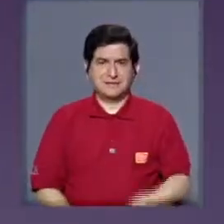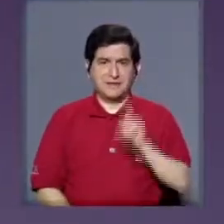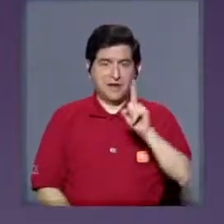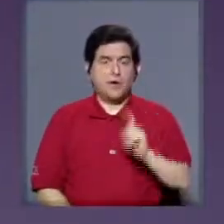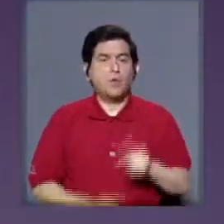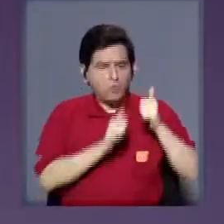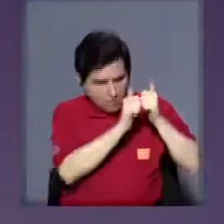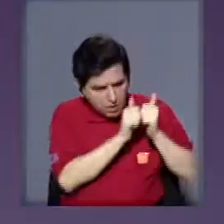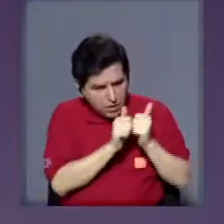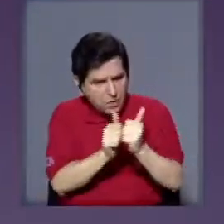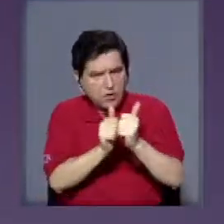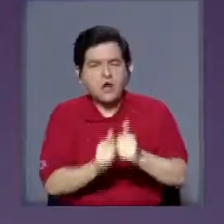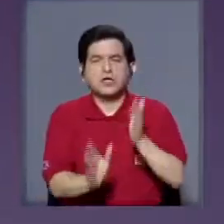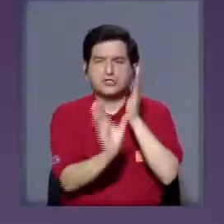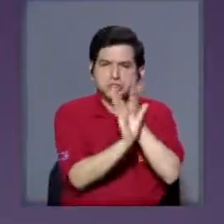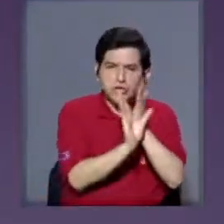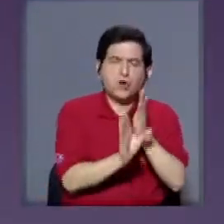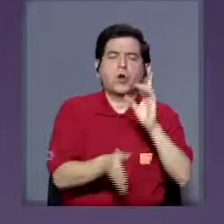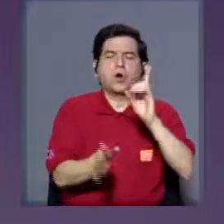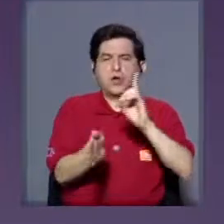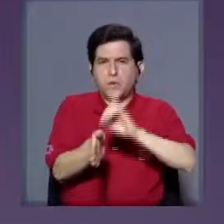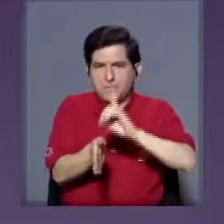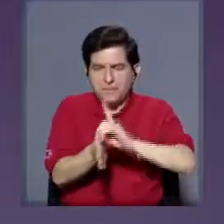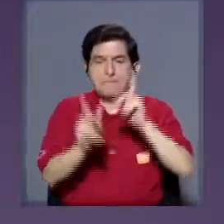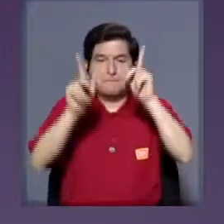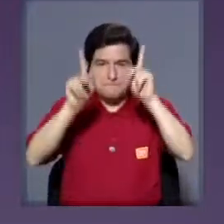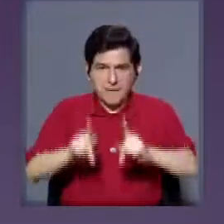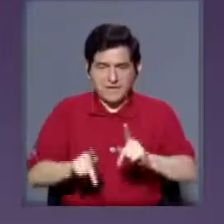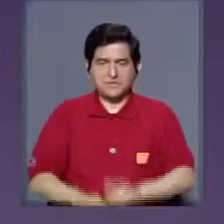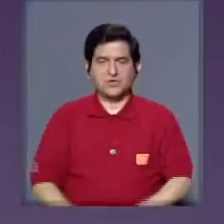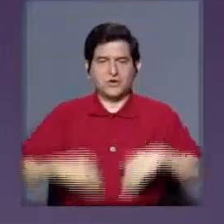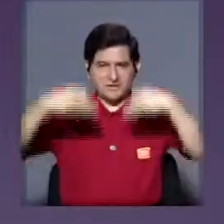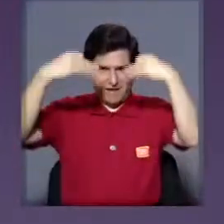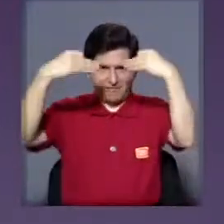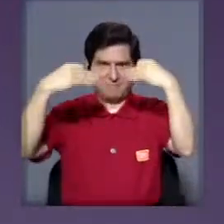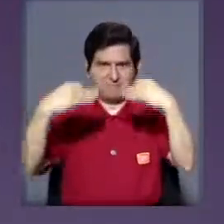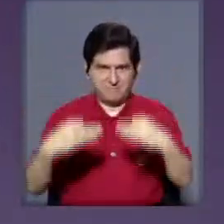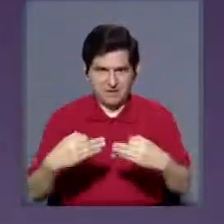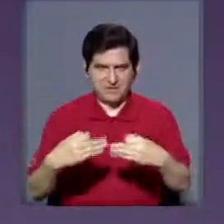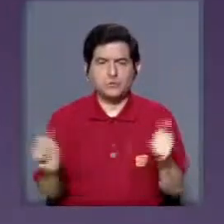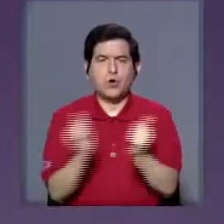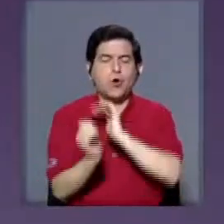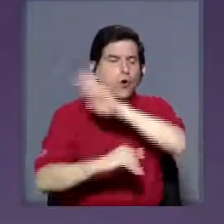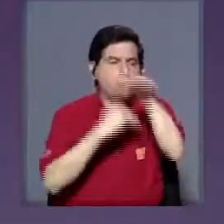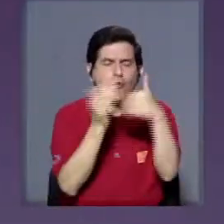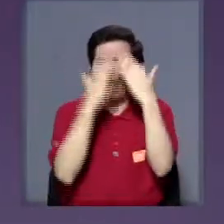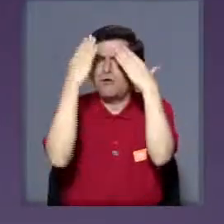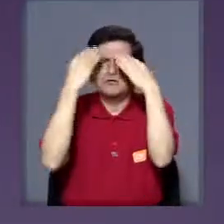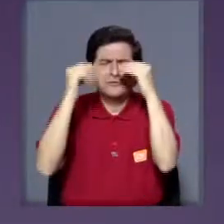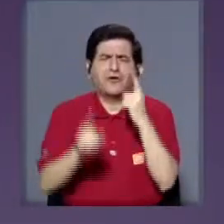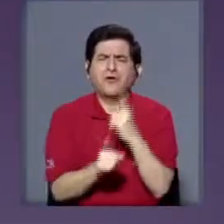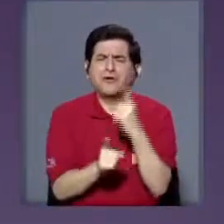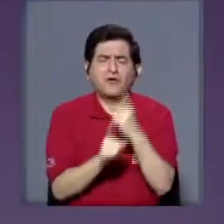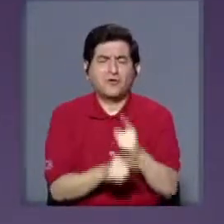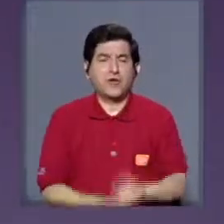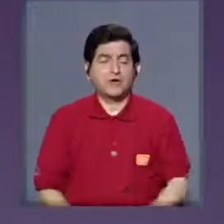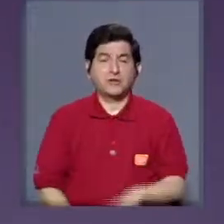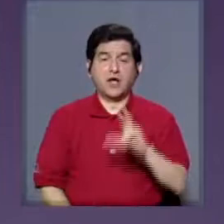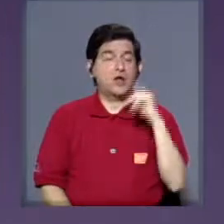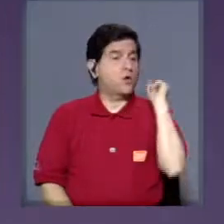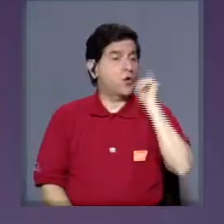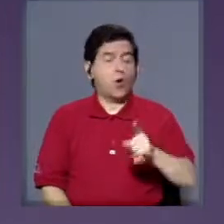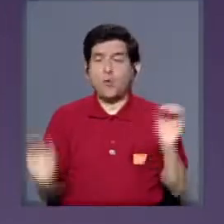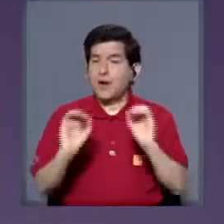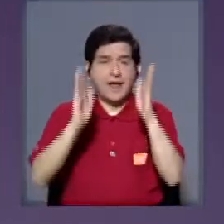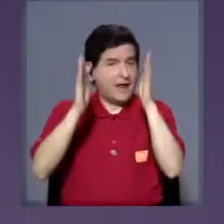acompañamiento psicológico y médico para que esa persona tome la decisión con toda la información adecuada no estamos obligando